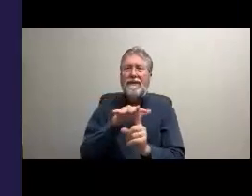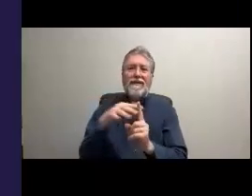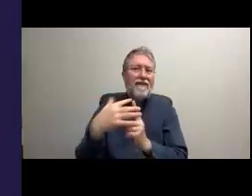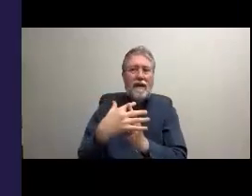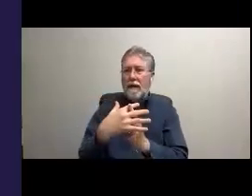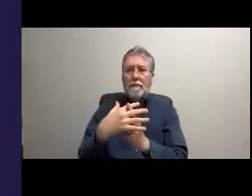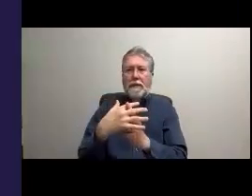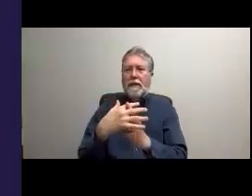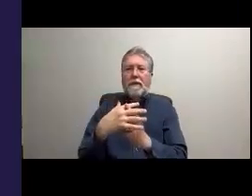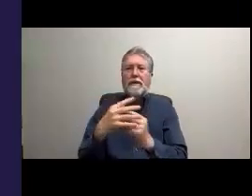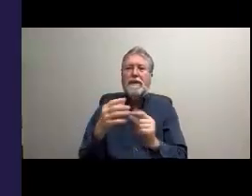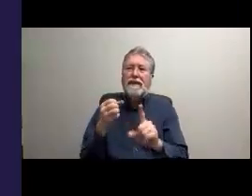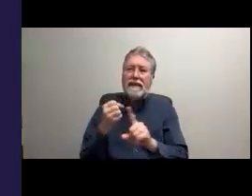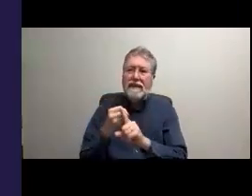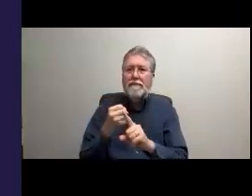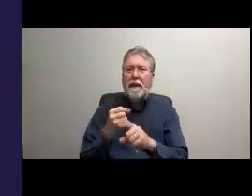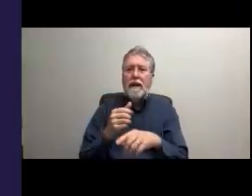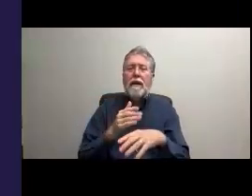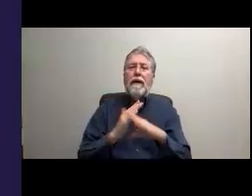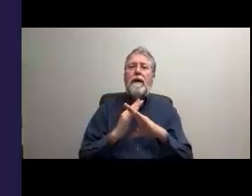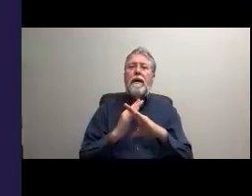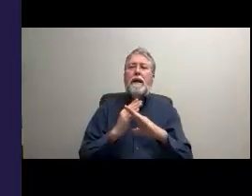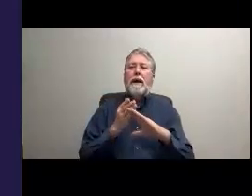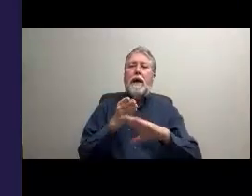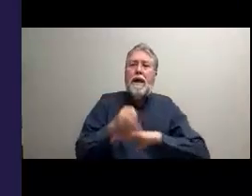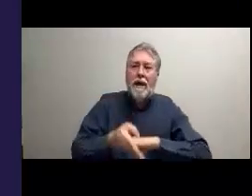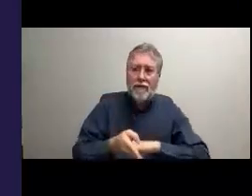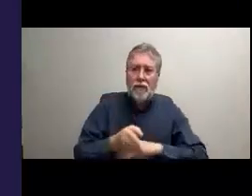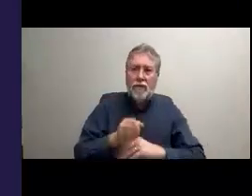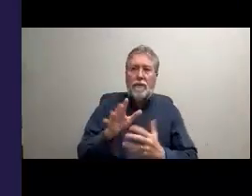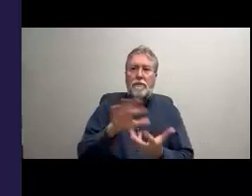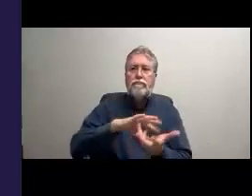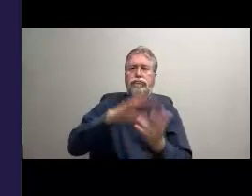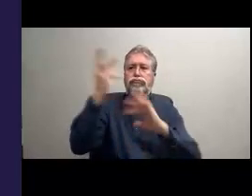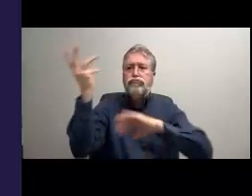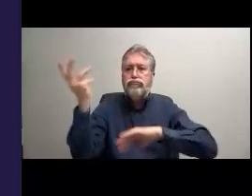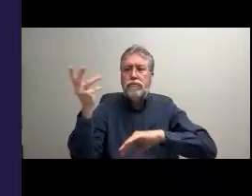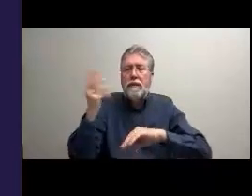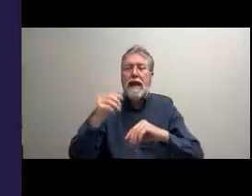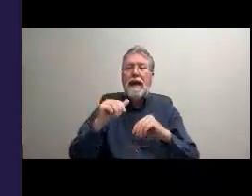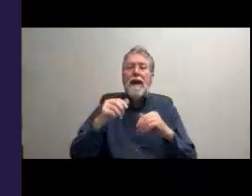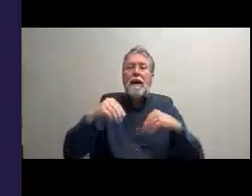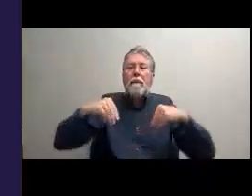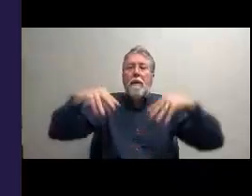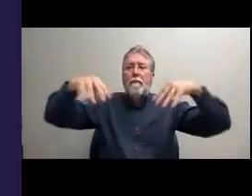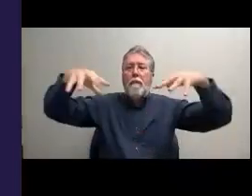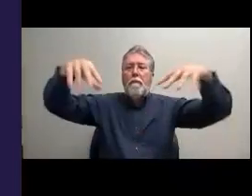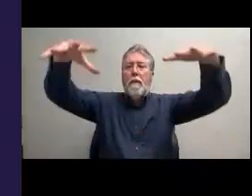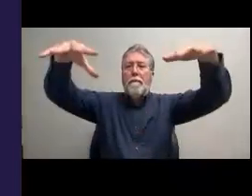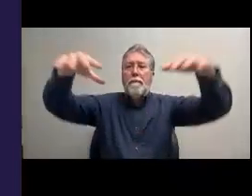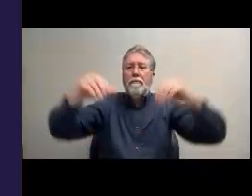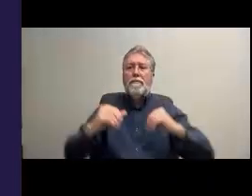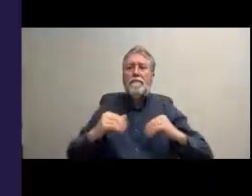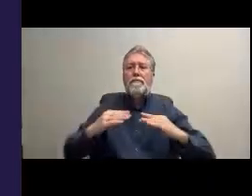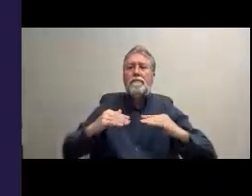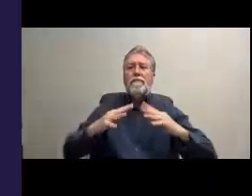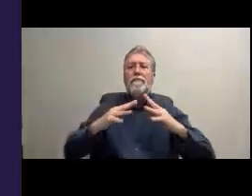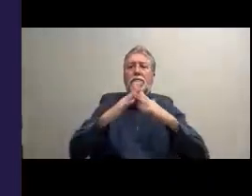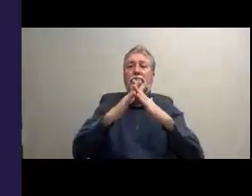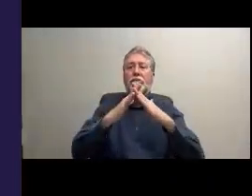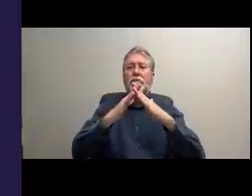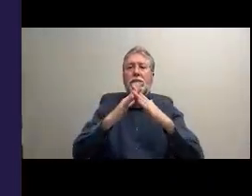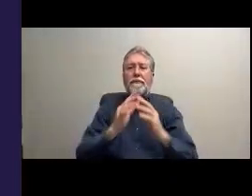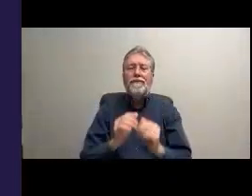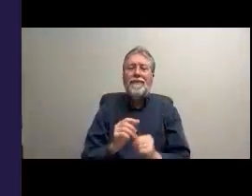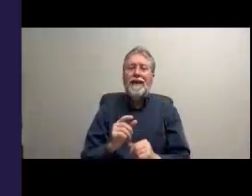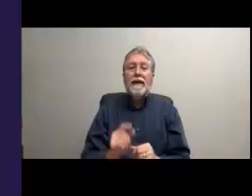desastres y eventos naturales y cómo restablecemos el suministro eléctrico. No siempre es una relación uno a uno, y eso